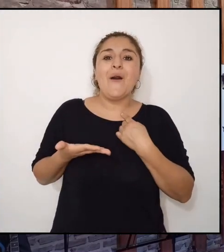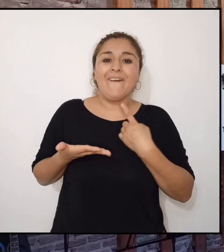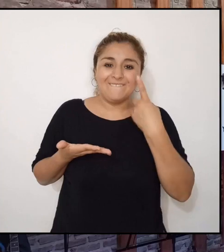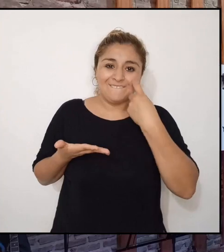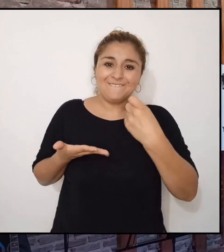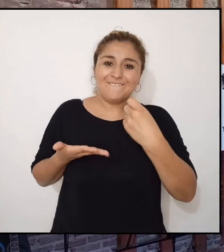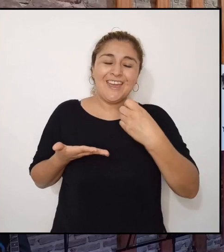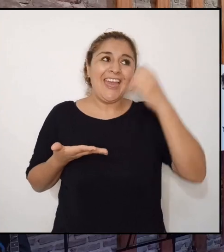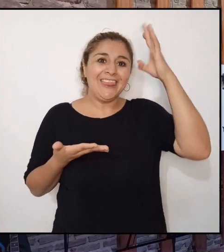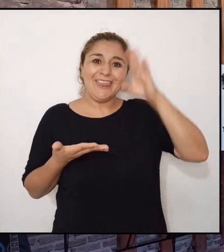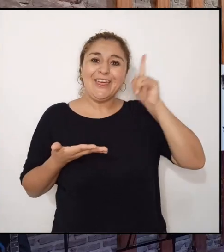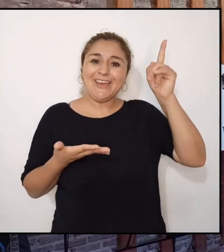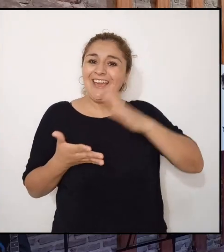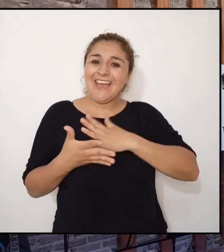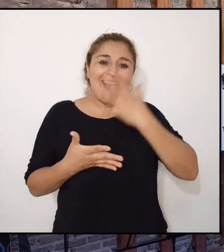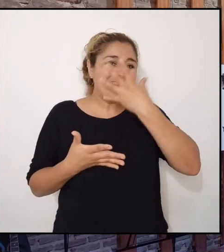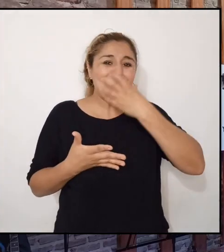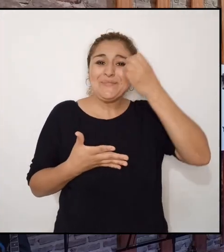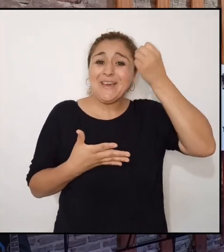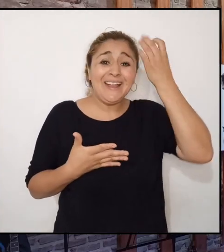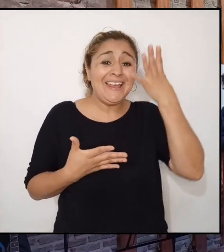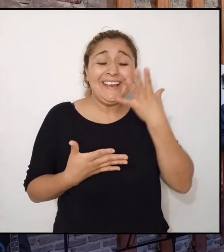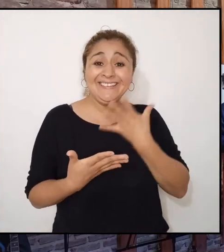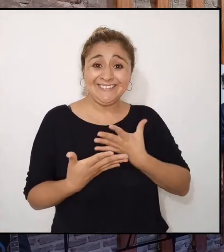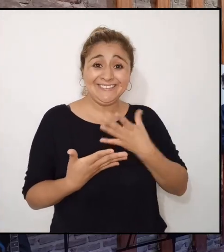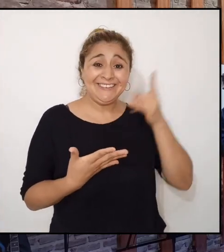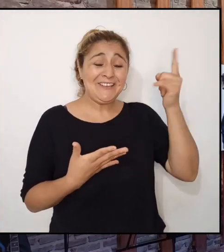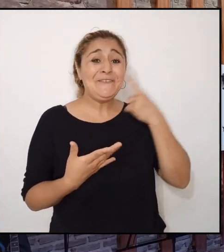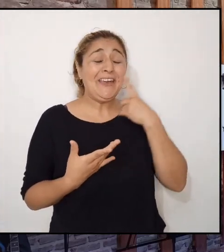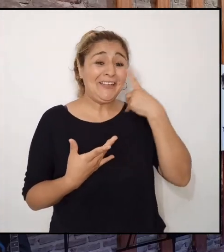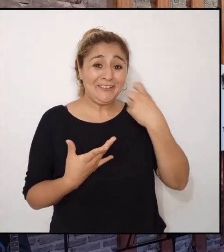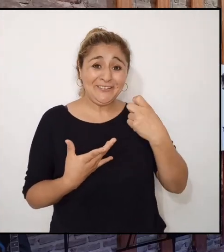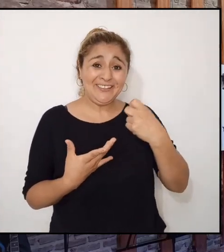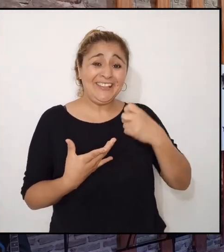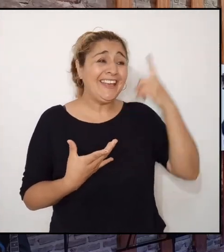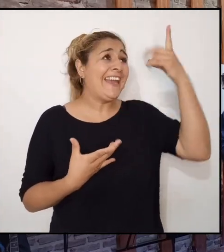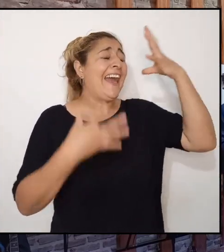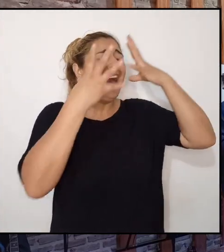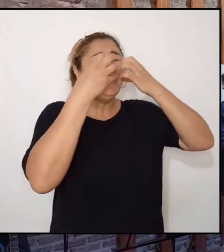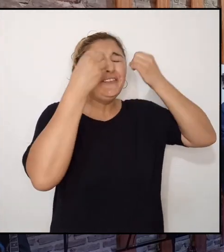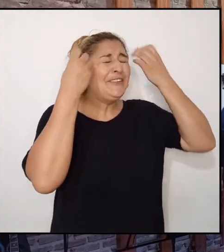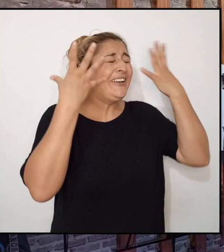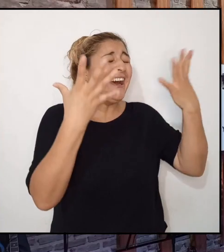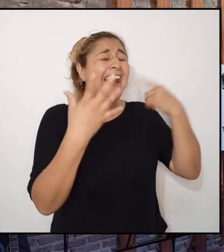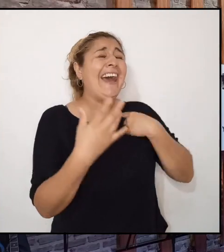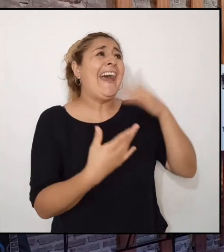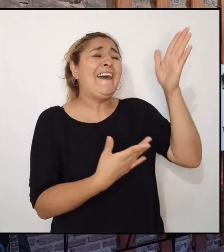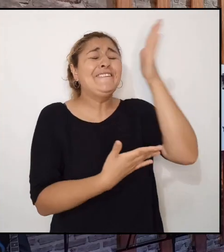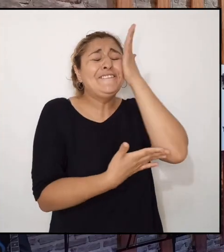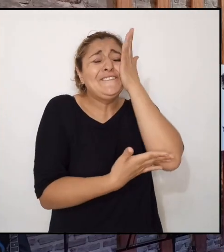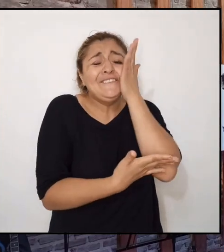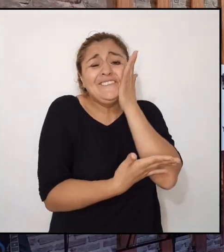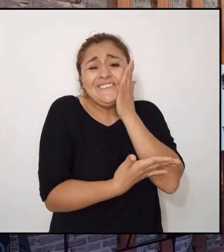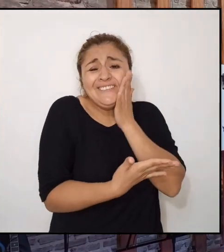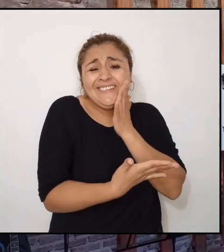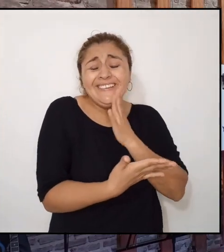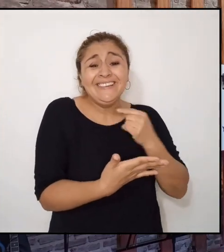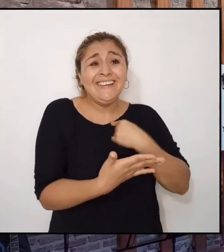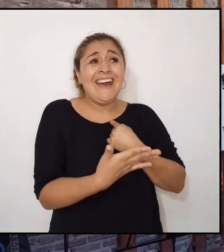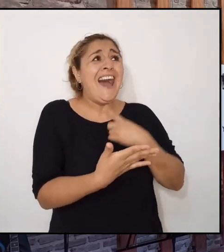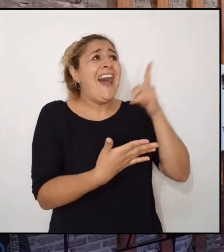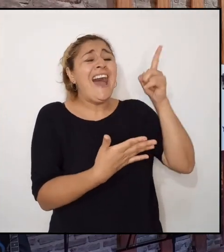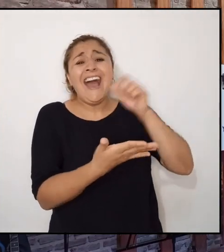qué precioso que sos, qué bueno que sos, cuán santo que sos.